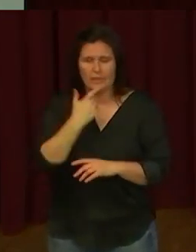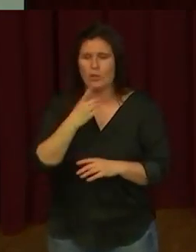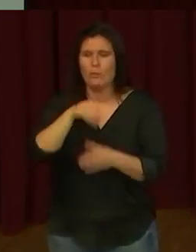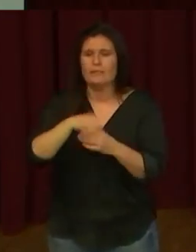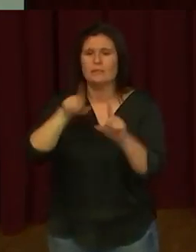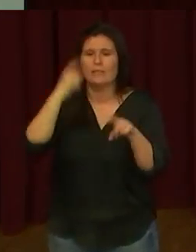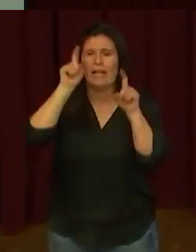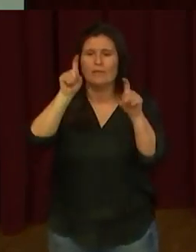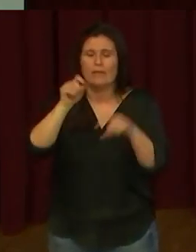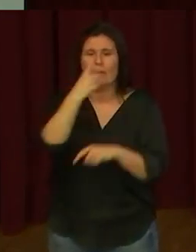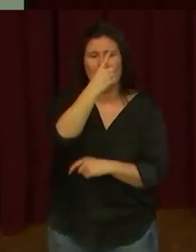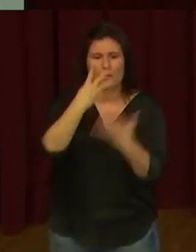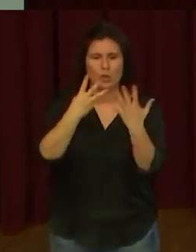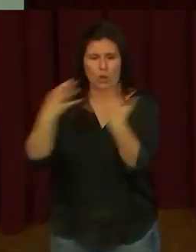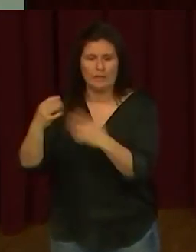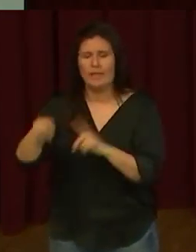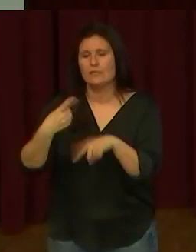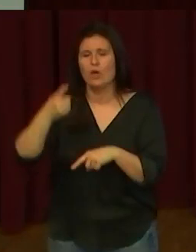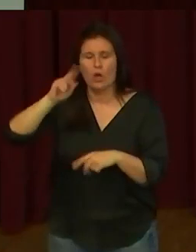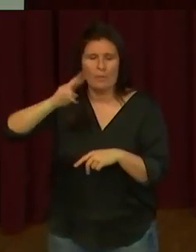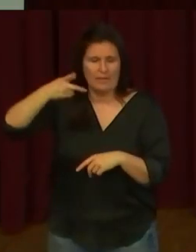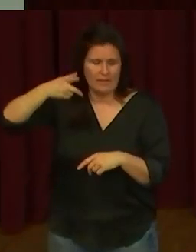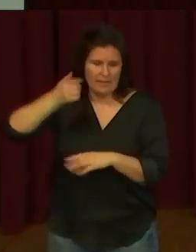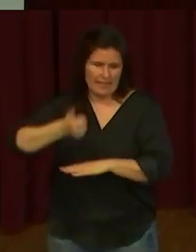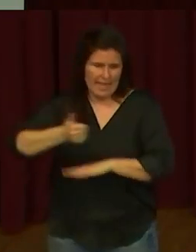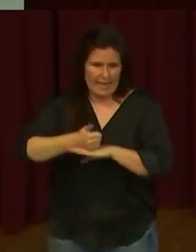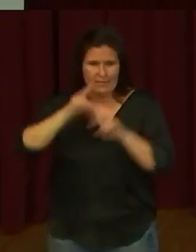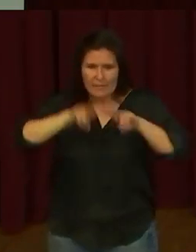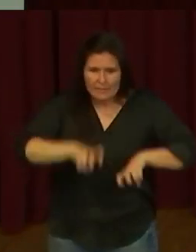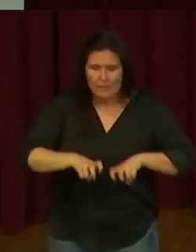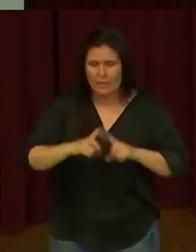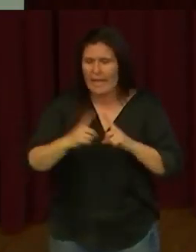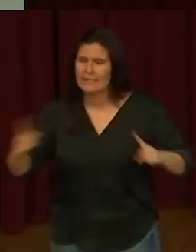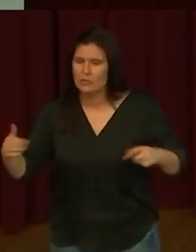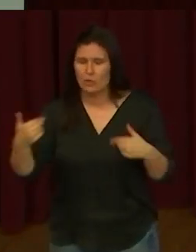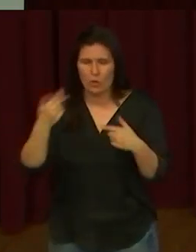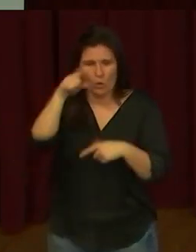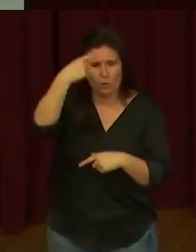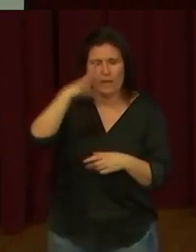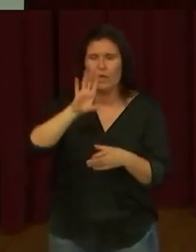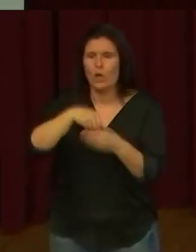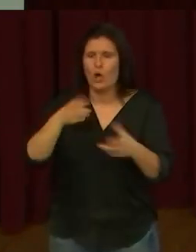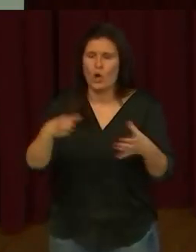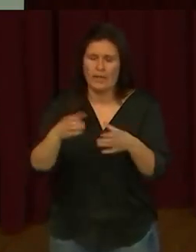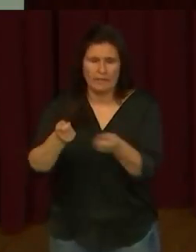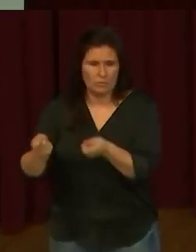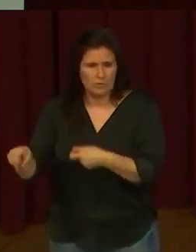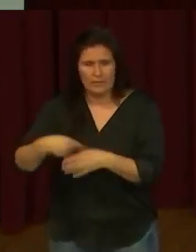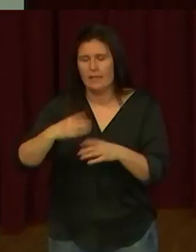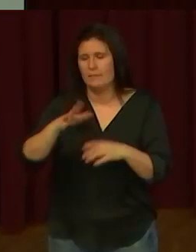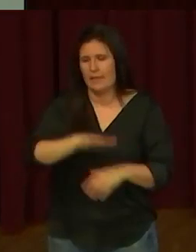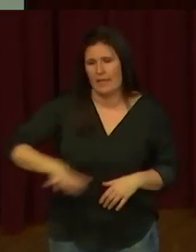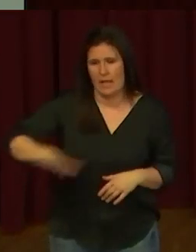1990 ha sido vice decana de investigación y extensión cultural coordinadora del clúster de patrimonio del campus de excelencia